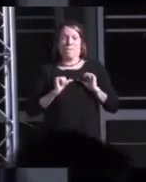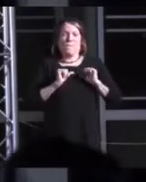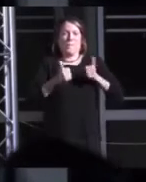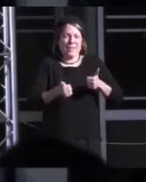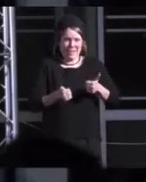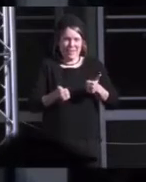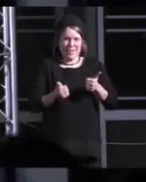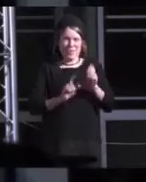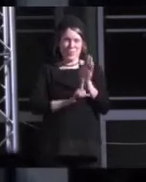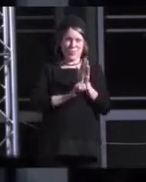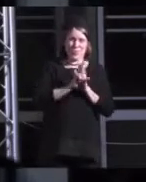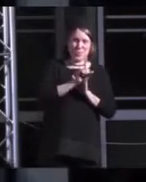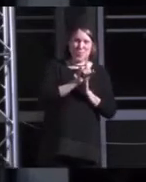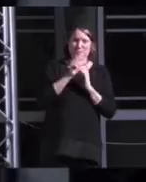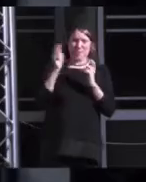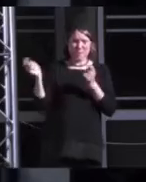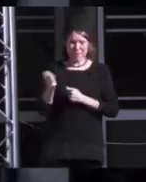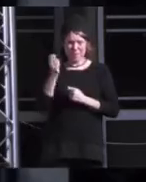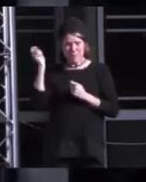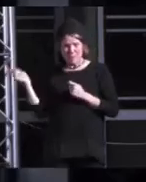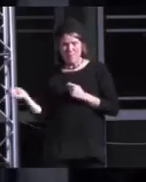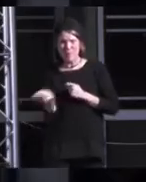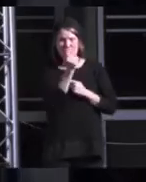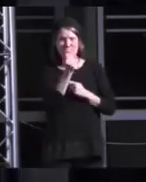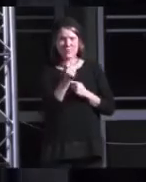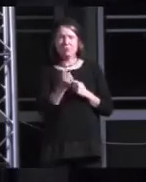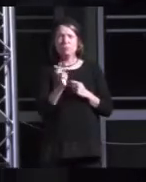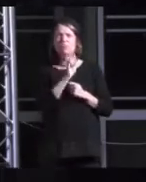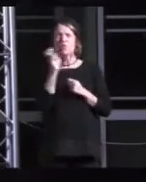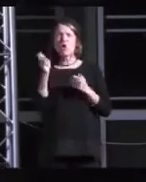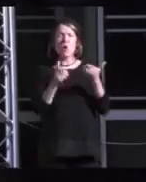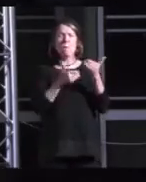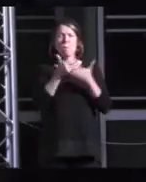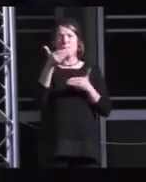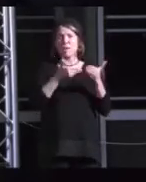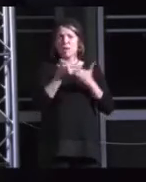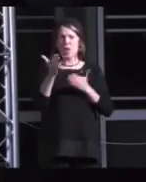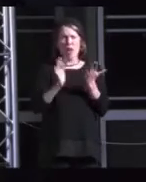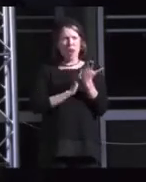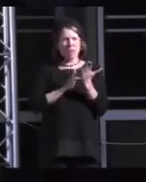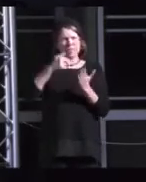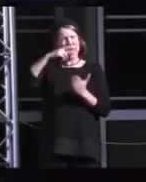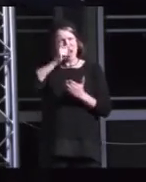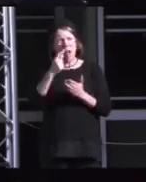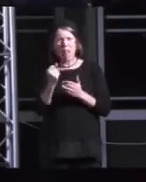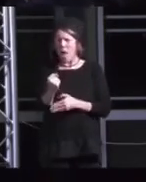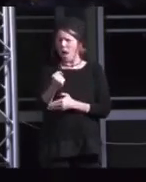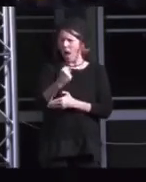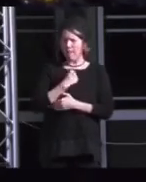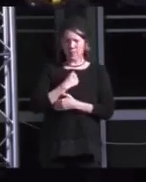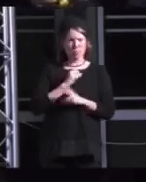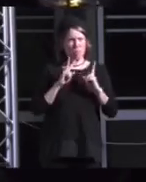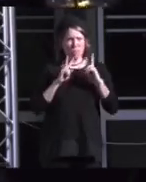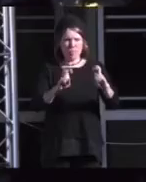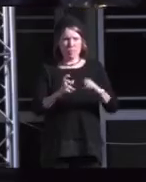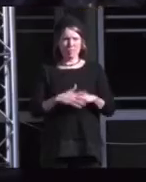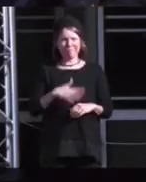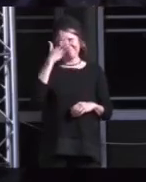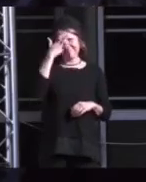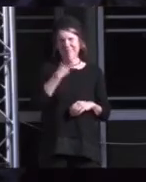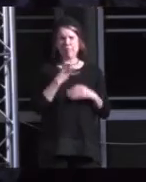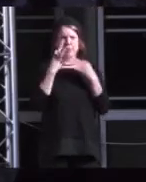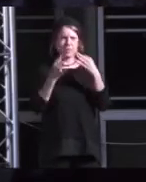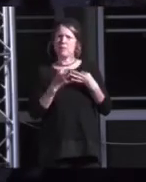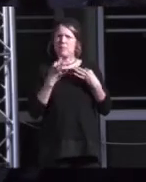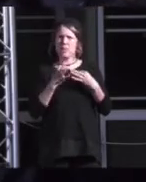andadura lanzando el martillo. Y como podía ser cualquier otro periódico, la revista Grada estuvo ahí apoyándome desde los inicios y yo creo que es algo que siempre